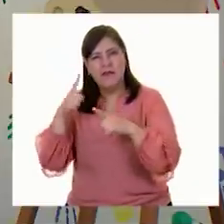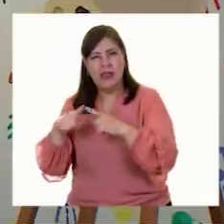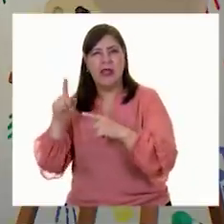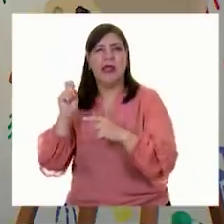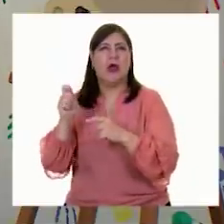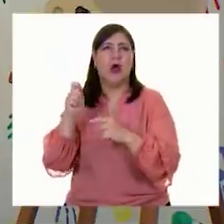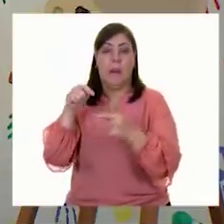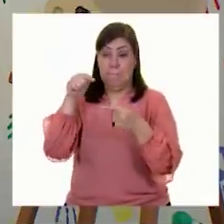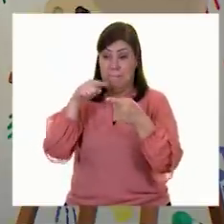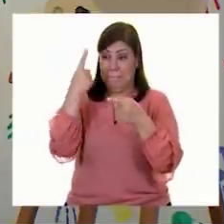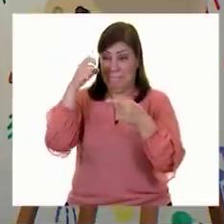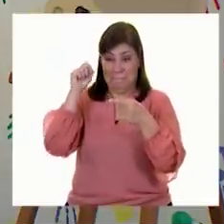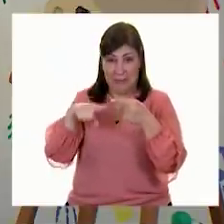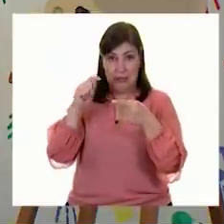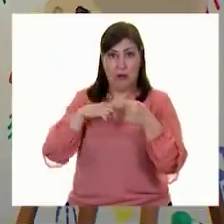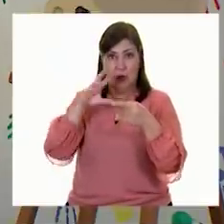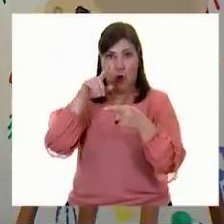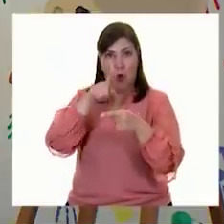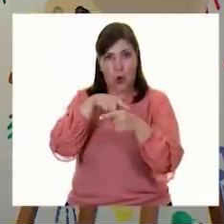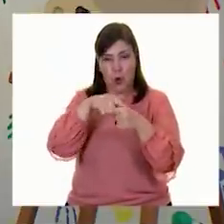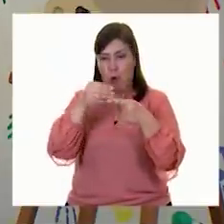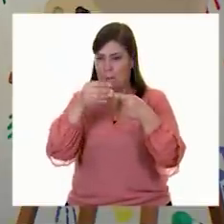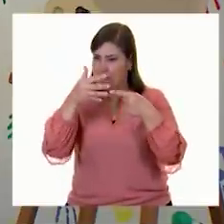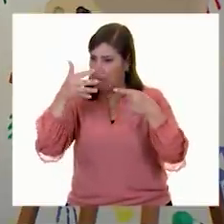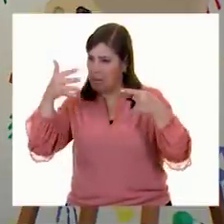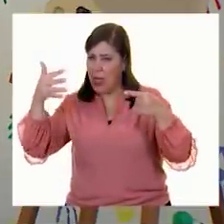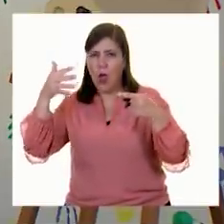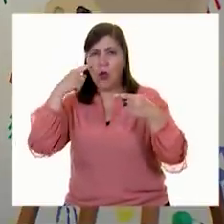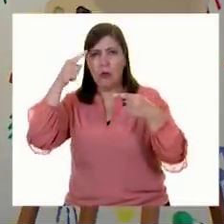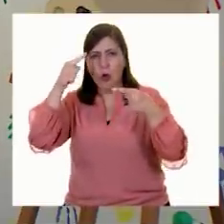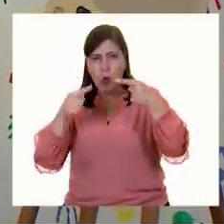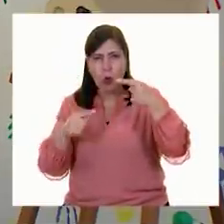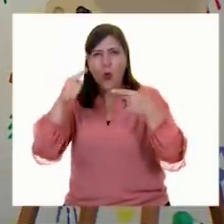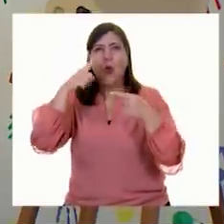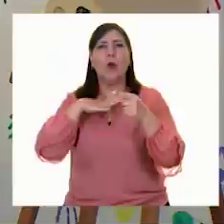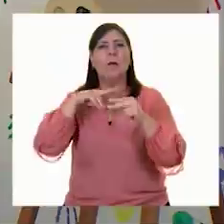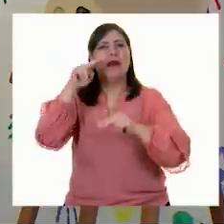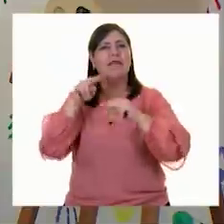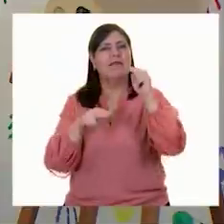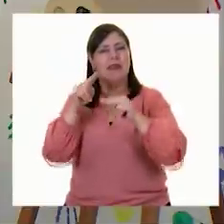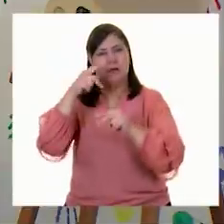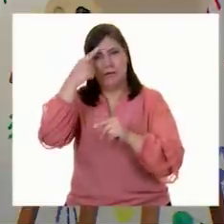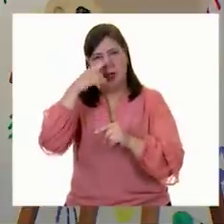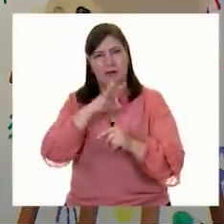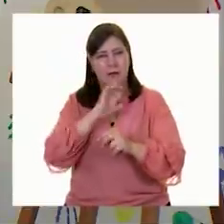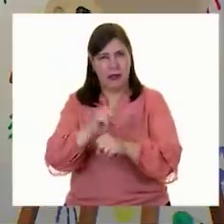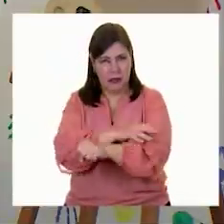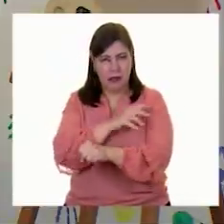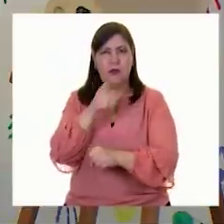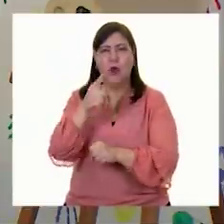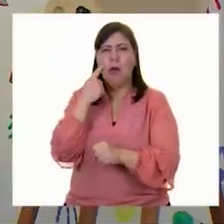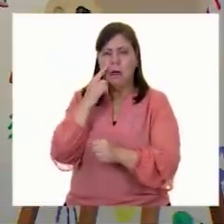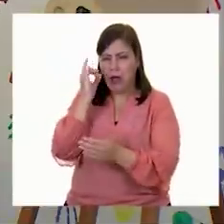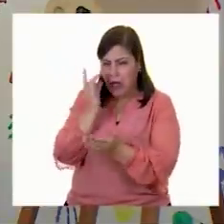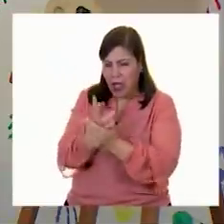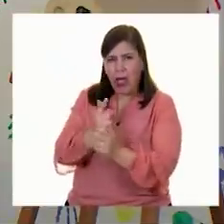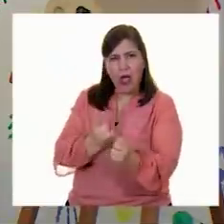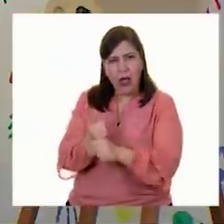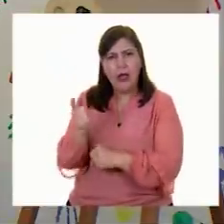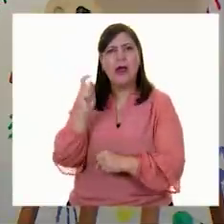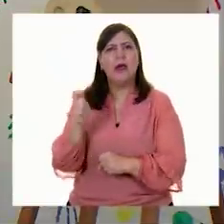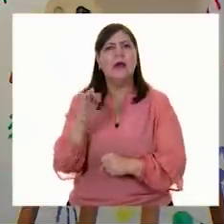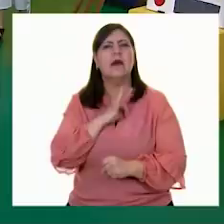color que representen diferentes intensidades de esta emoción. Trata de identificar qué situaciones te provocan